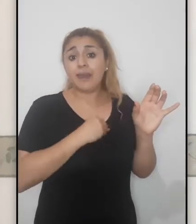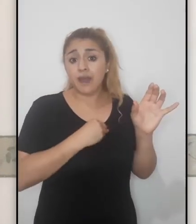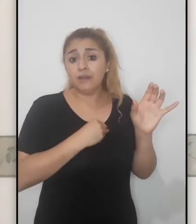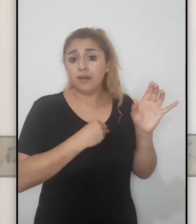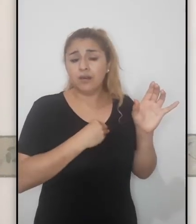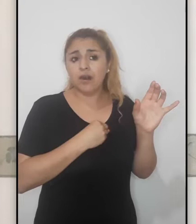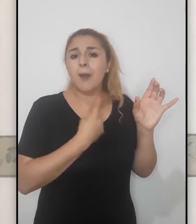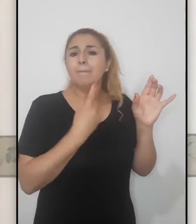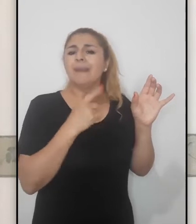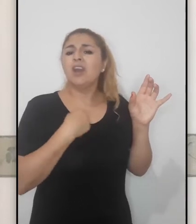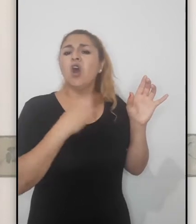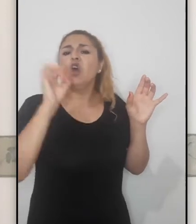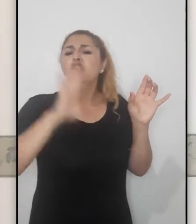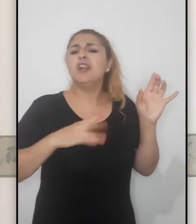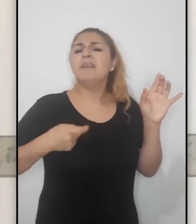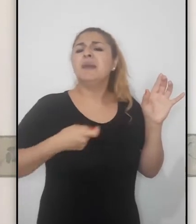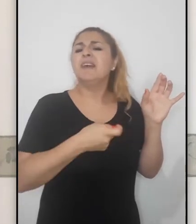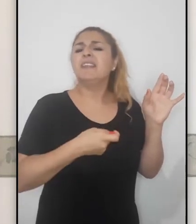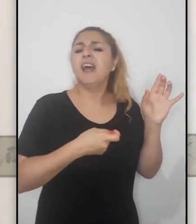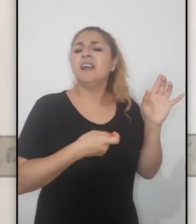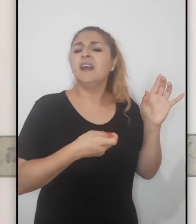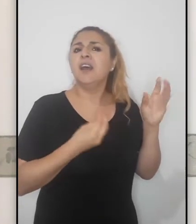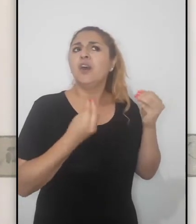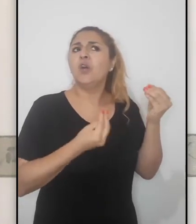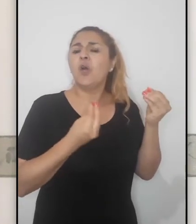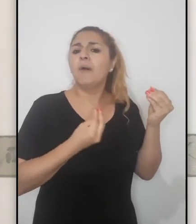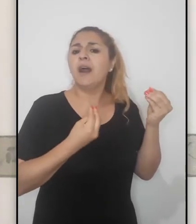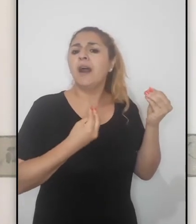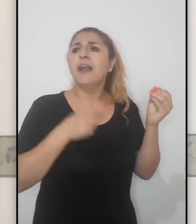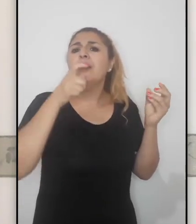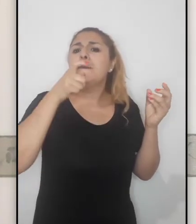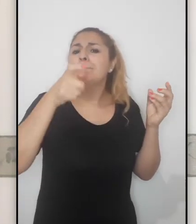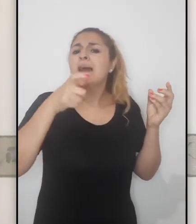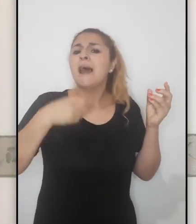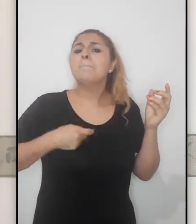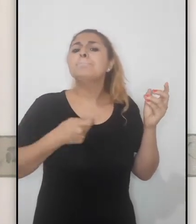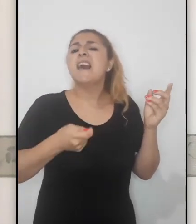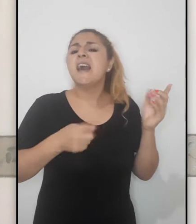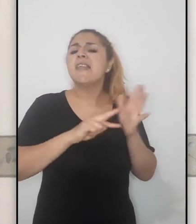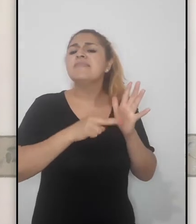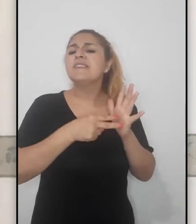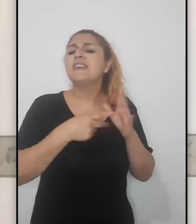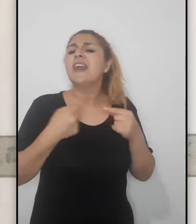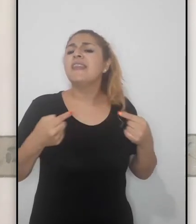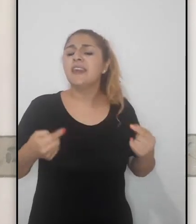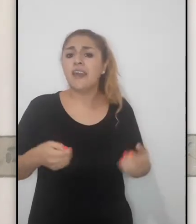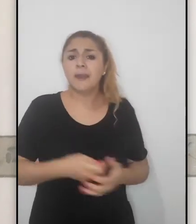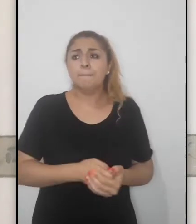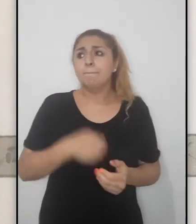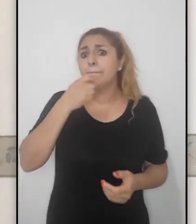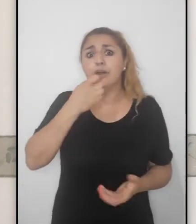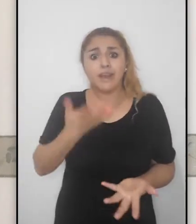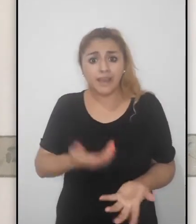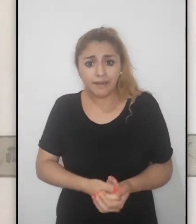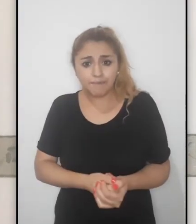en todos los aspectos de tu vida o en alguno o no no se trata de una lista se trata de una